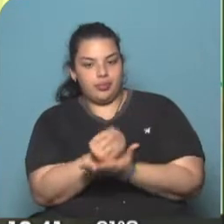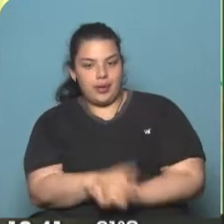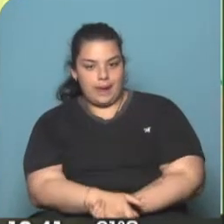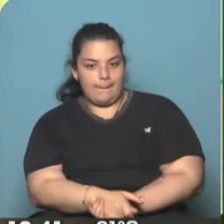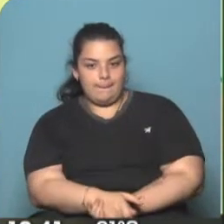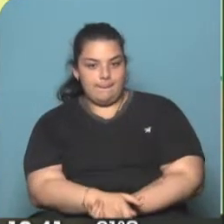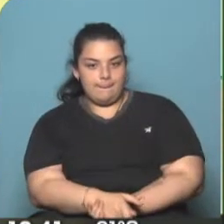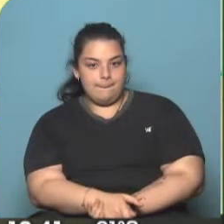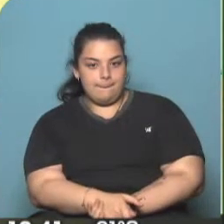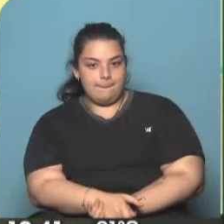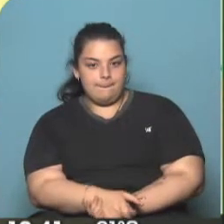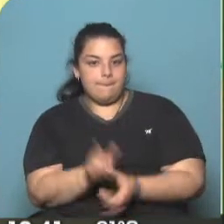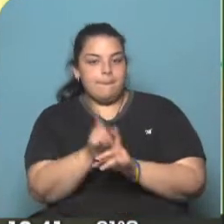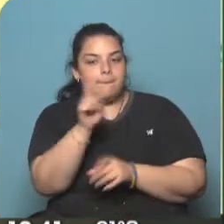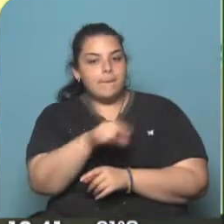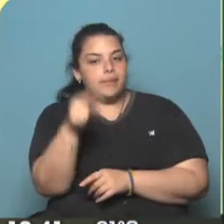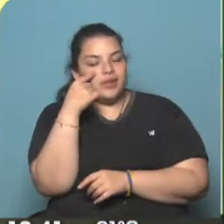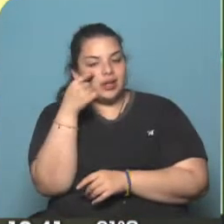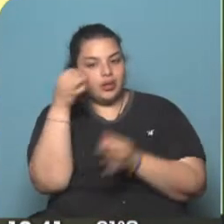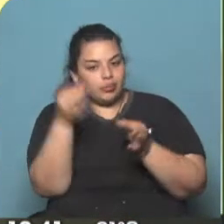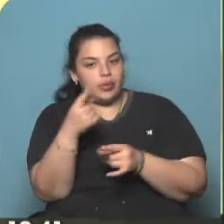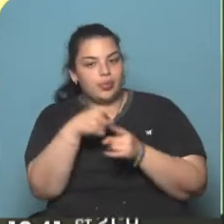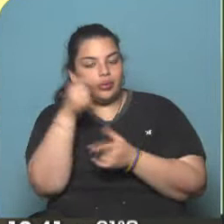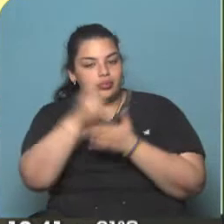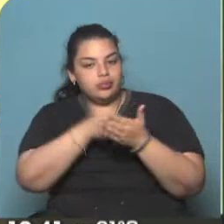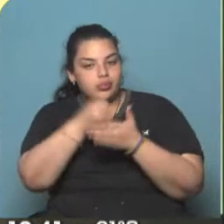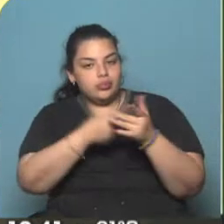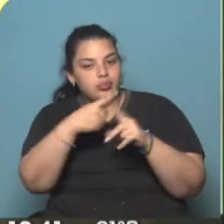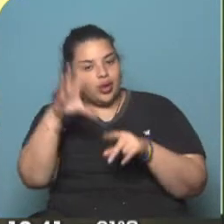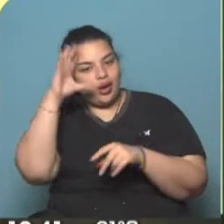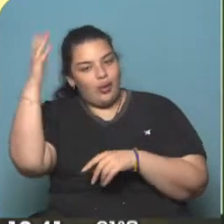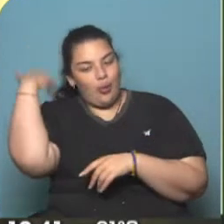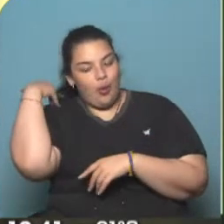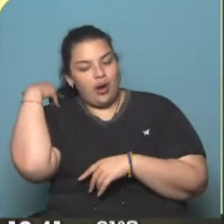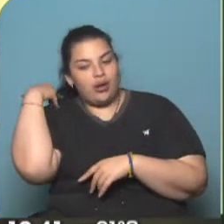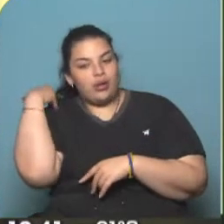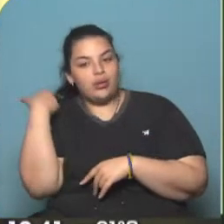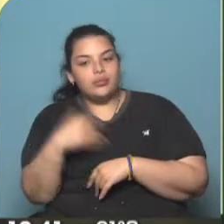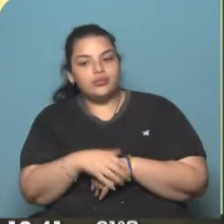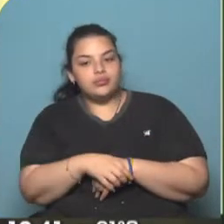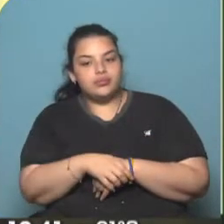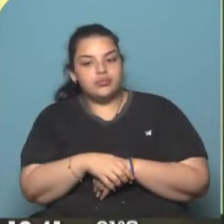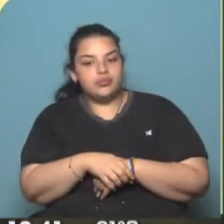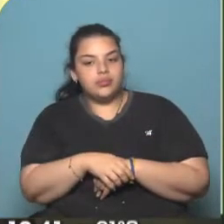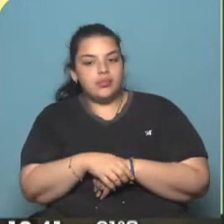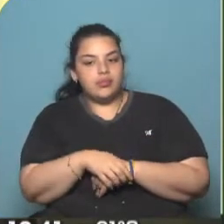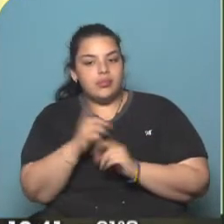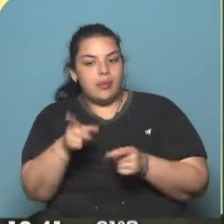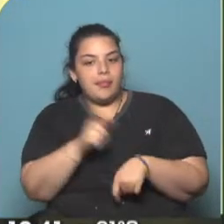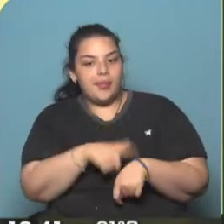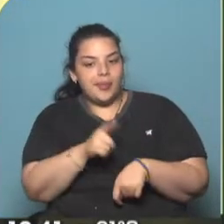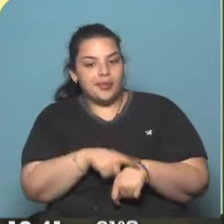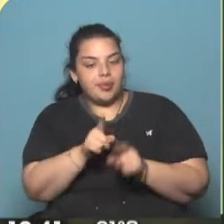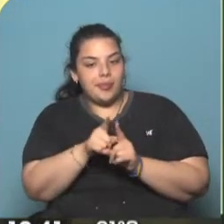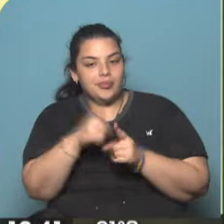los testigos y el testimonio vivo de la lucha por el recuerdo. Y en este momento con un montón de acciones que estamos renovando en